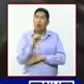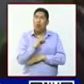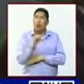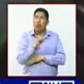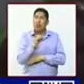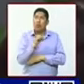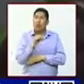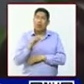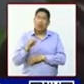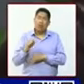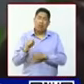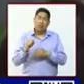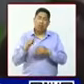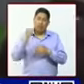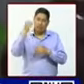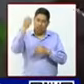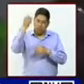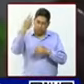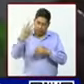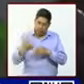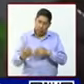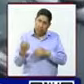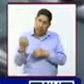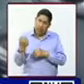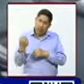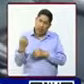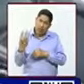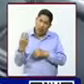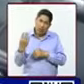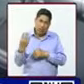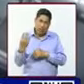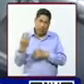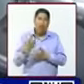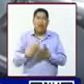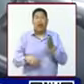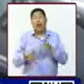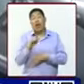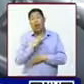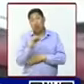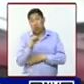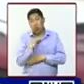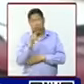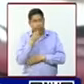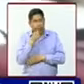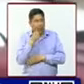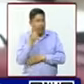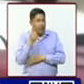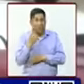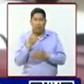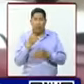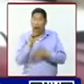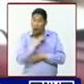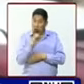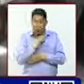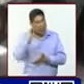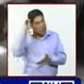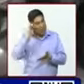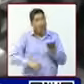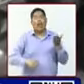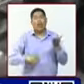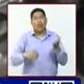del ítem número 1 al 14 se está realizando la subasta. ¿Qué tipo de vehículos se vende? Vehículos incautados